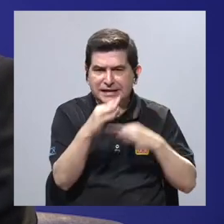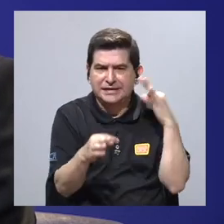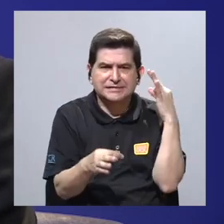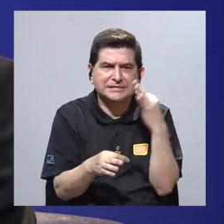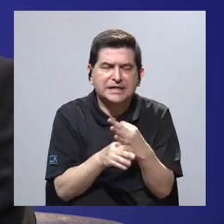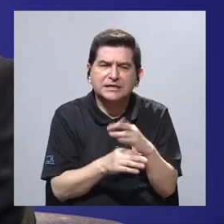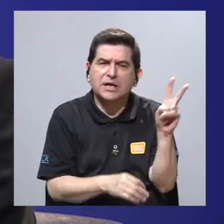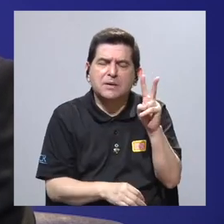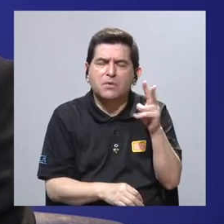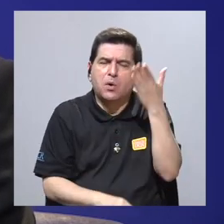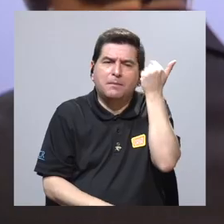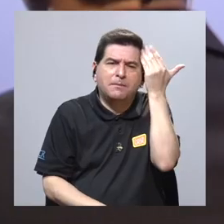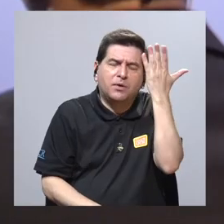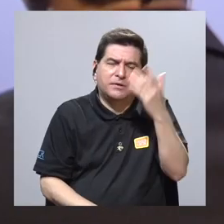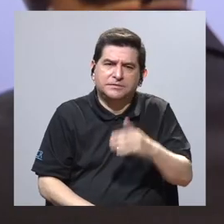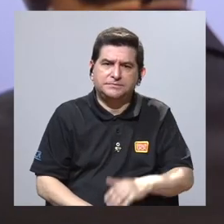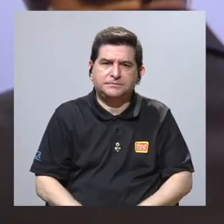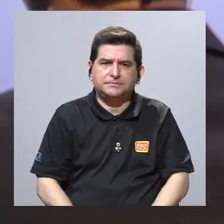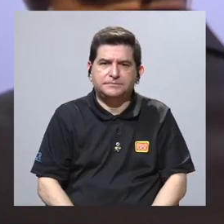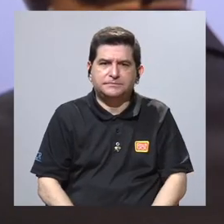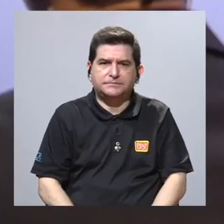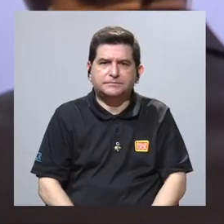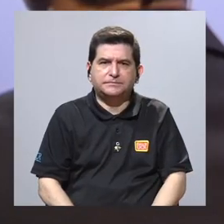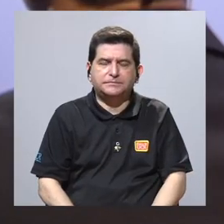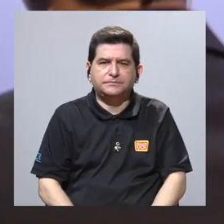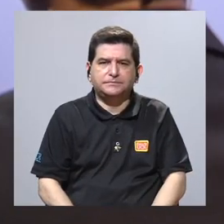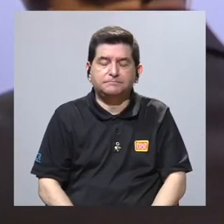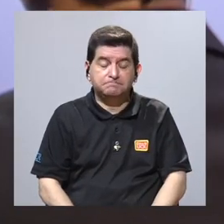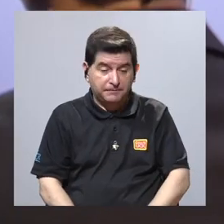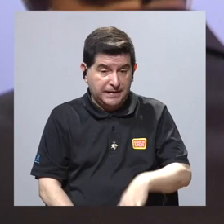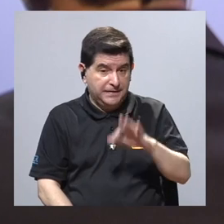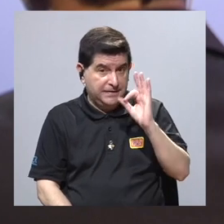de este virus en particular? Bueno,